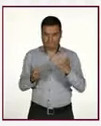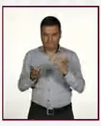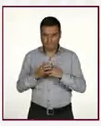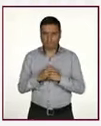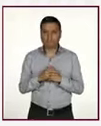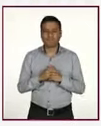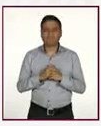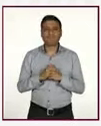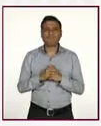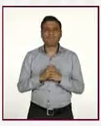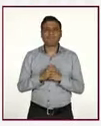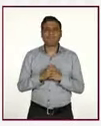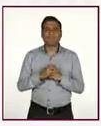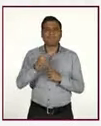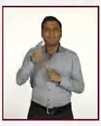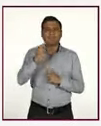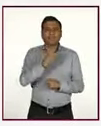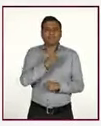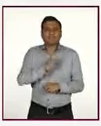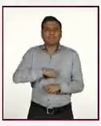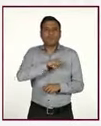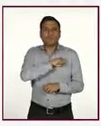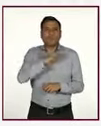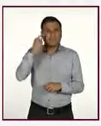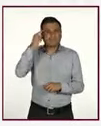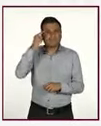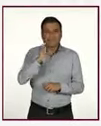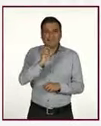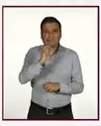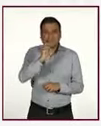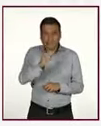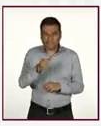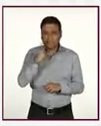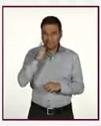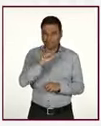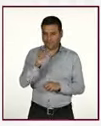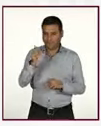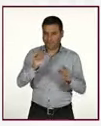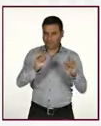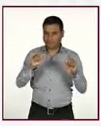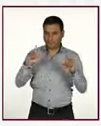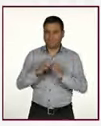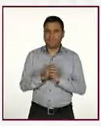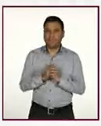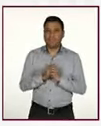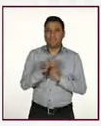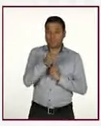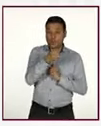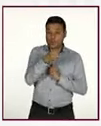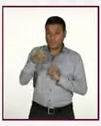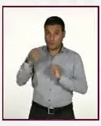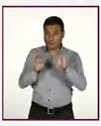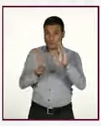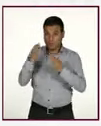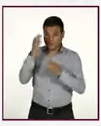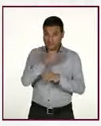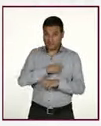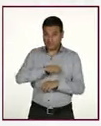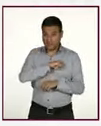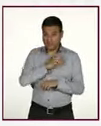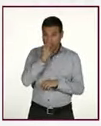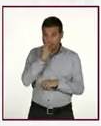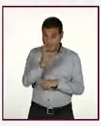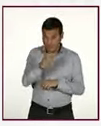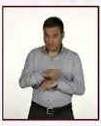Respecto a qué es la salud mental, sí, por favor. Lo que nos dice la Organización Mundial de la Salud es que es